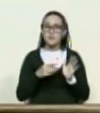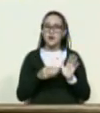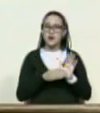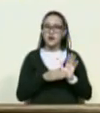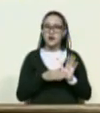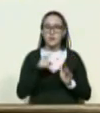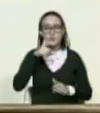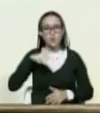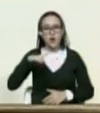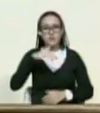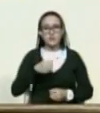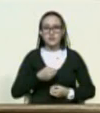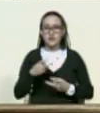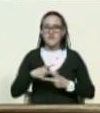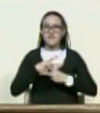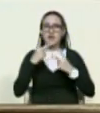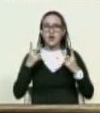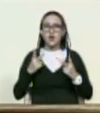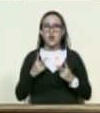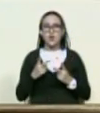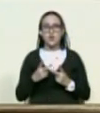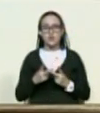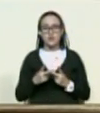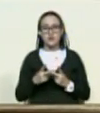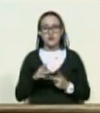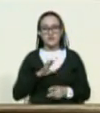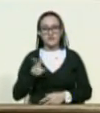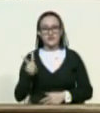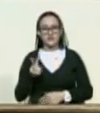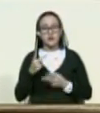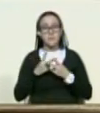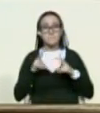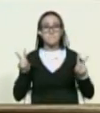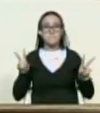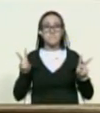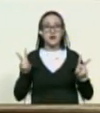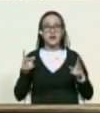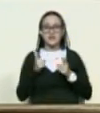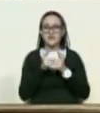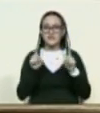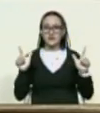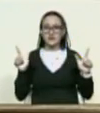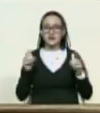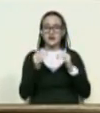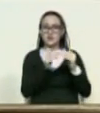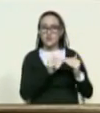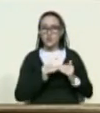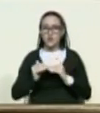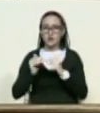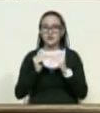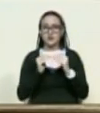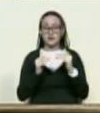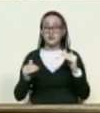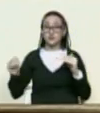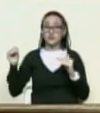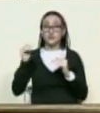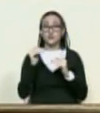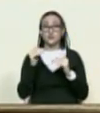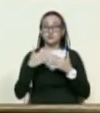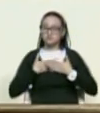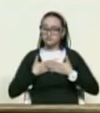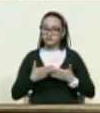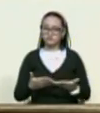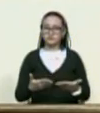para hacer realidad los valores supremos de la República de paz, libertad, igualdad, soberanía,